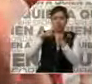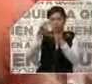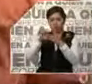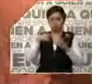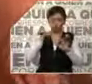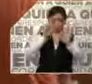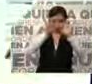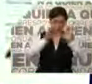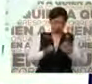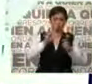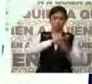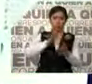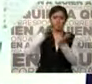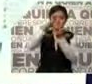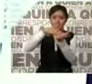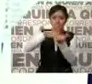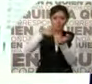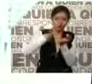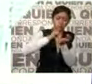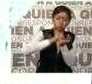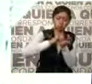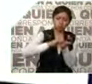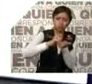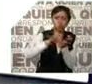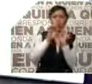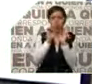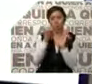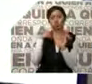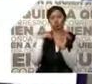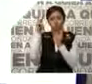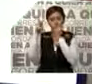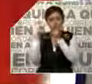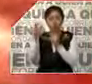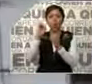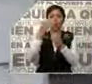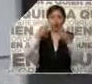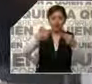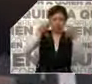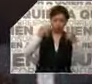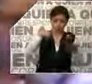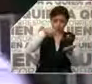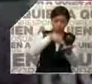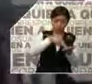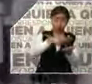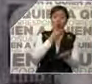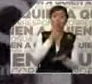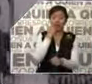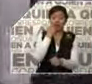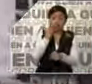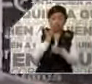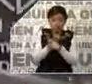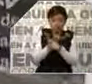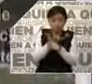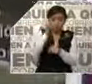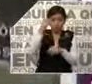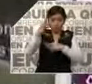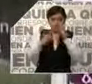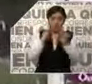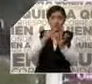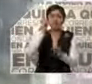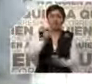informático, puede ser físico, cuando yo acudo a un establecimiento. El encargado de velar porque esto se cumple es el